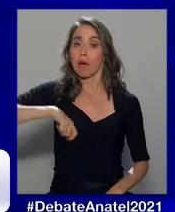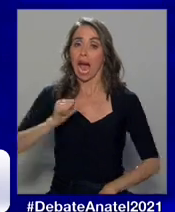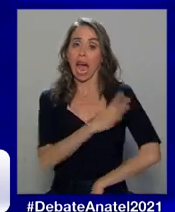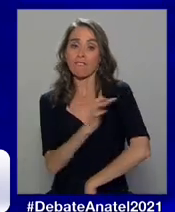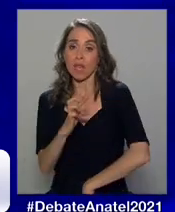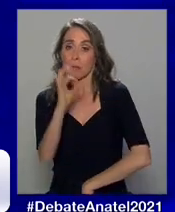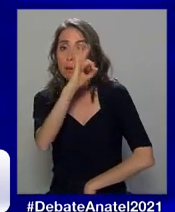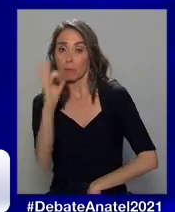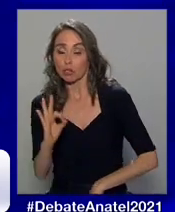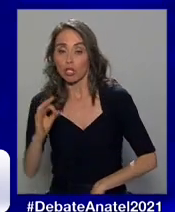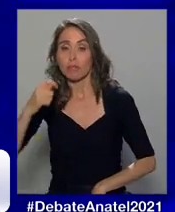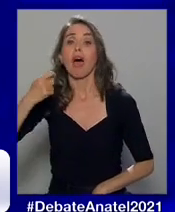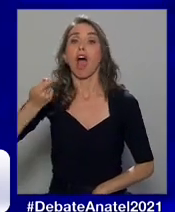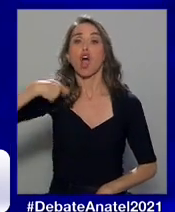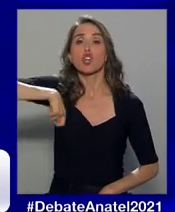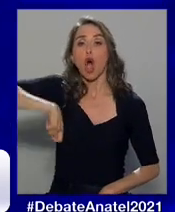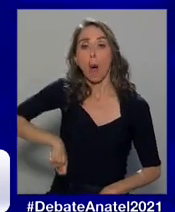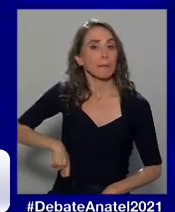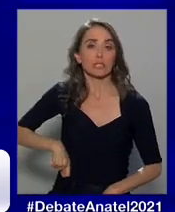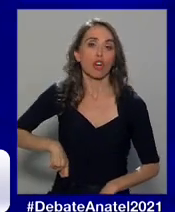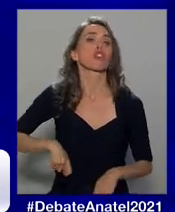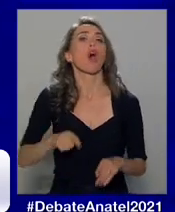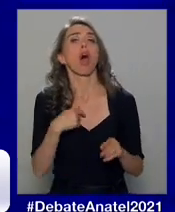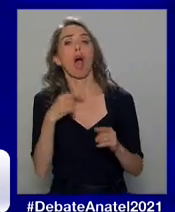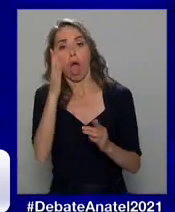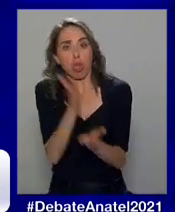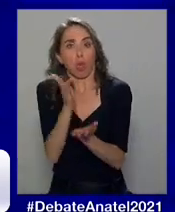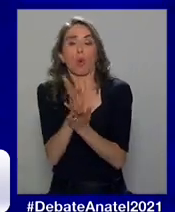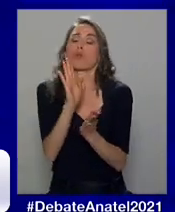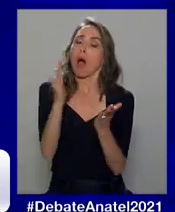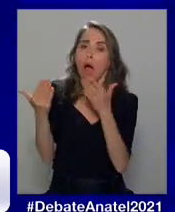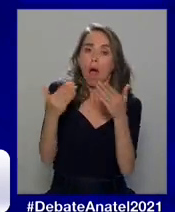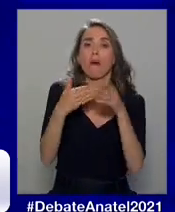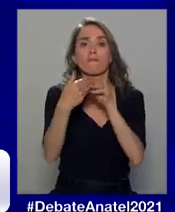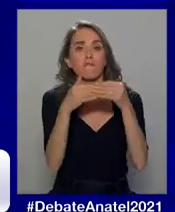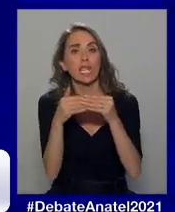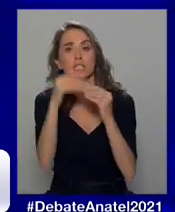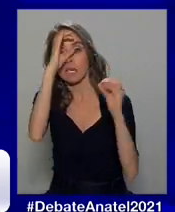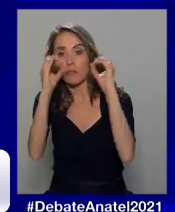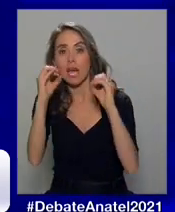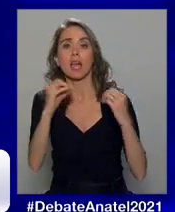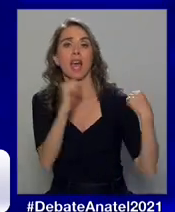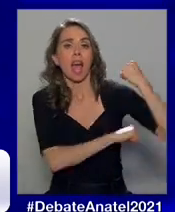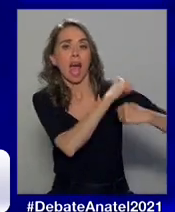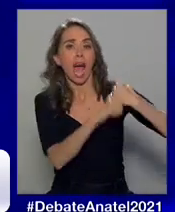ceder en las posiciones con las que uno viene, porque tenemos que ponernos de acuerdo. No podemos, llevamos 10 años sin ponernos de acuerdo. Déjeme hablar con José Antonio.